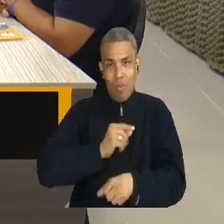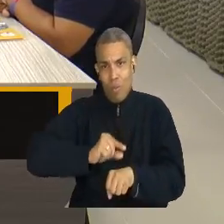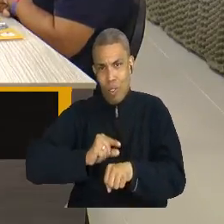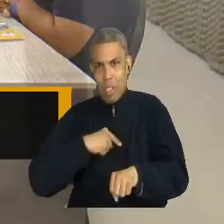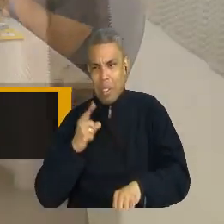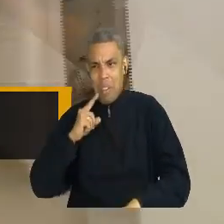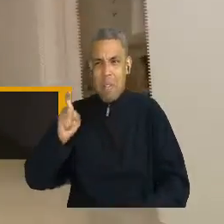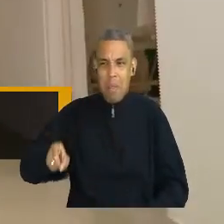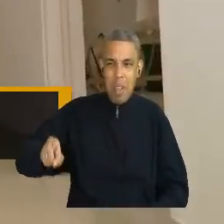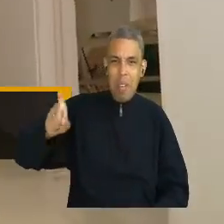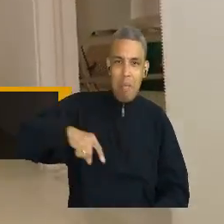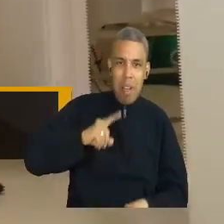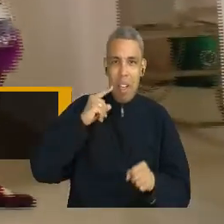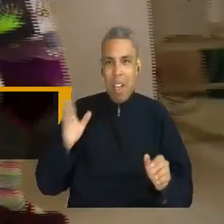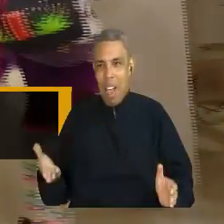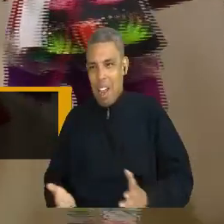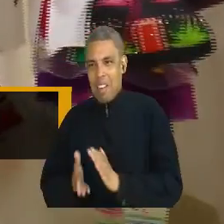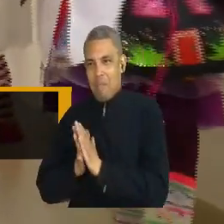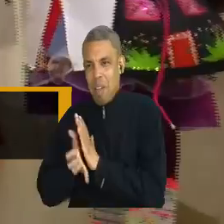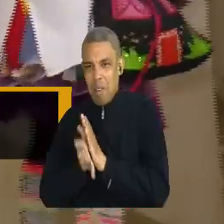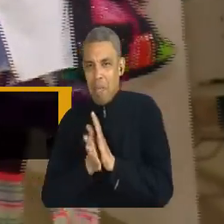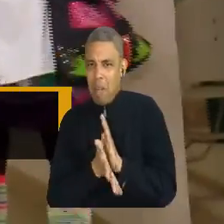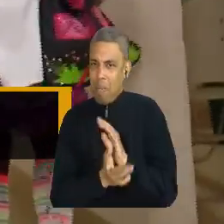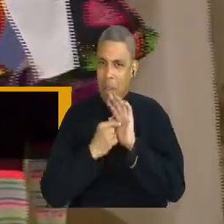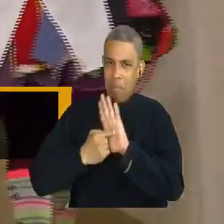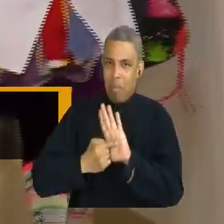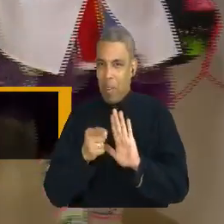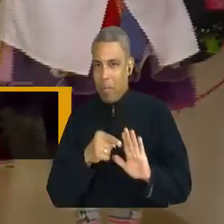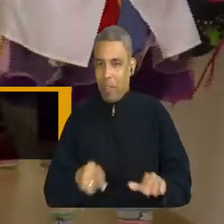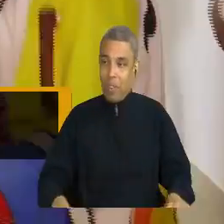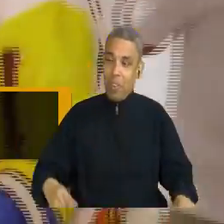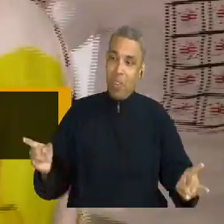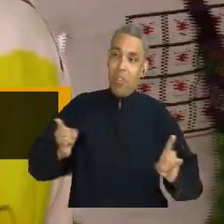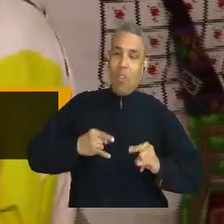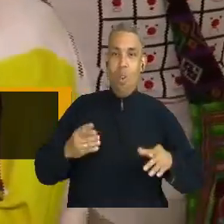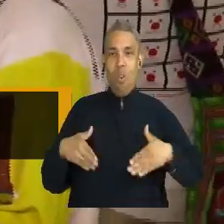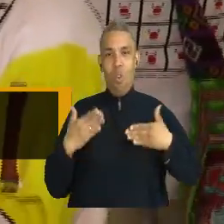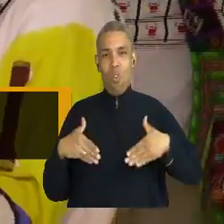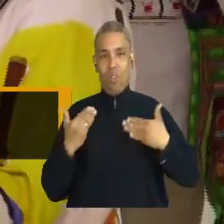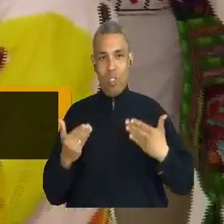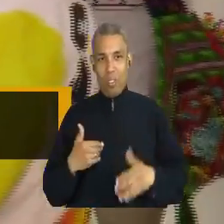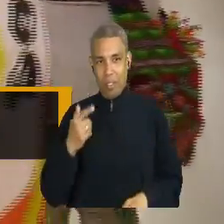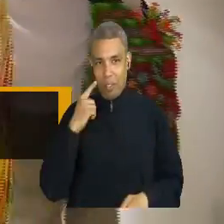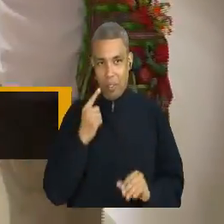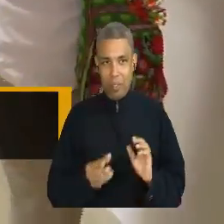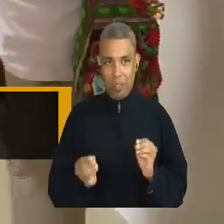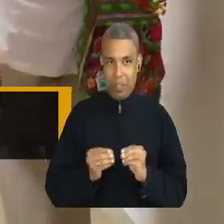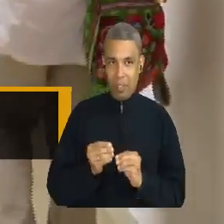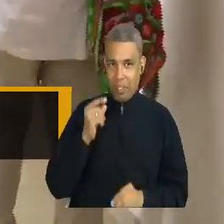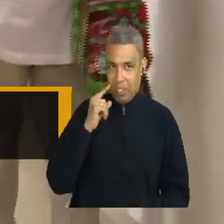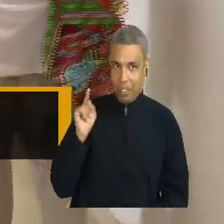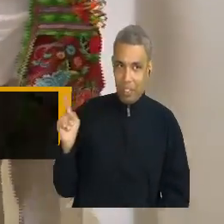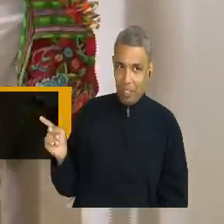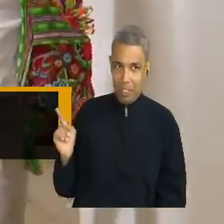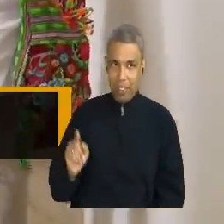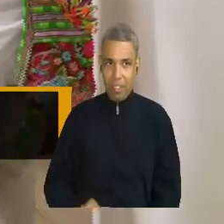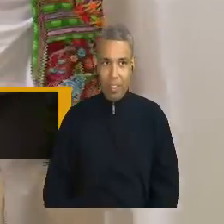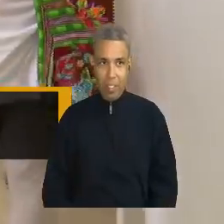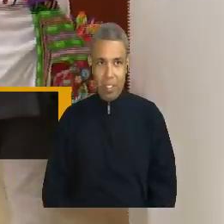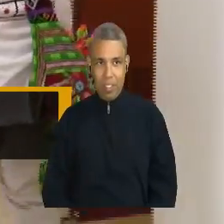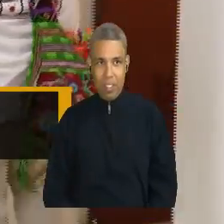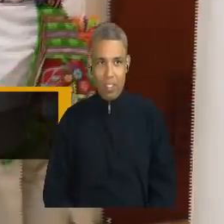hacer de estas enfermedades una situación completamente diferente. Estamos viendo imágenes de lo que han sido estas visitas. Esta visita